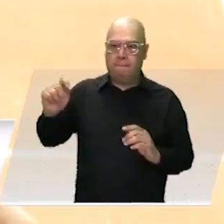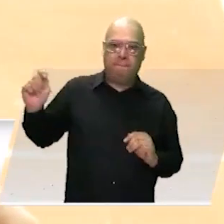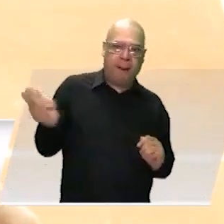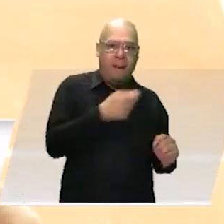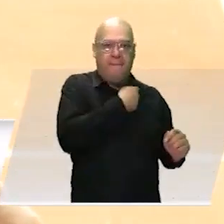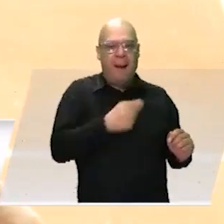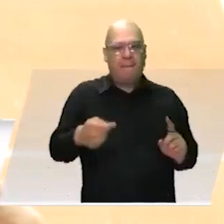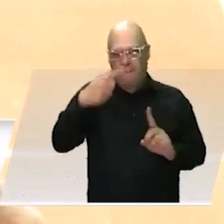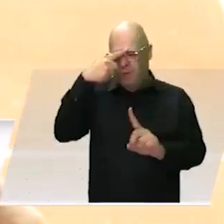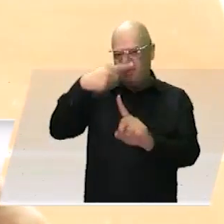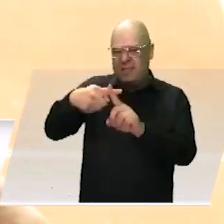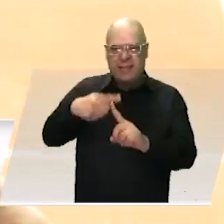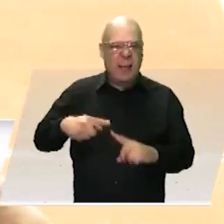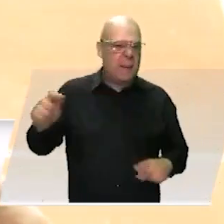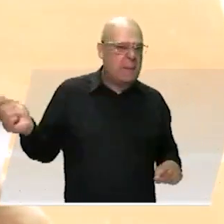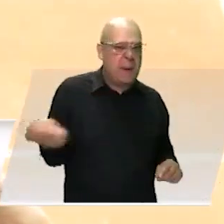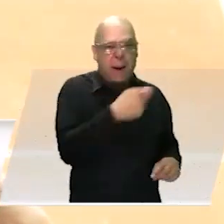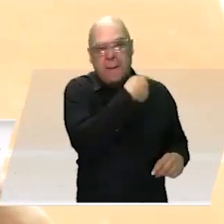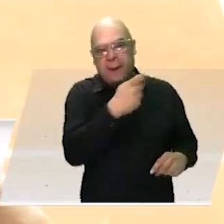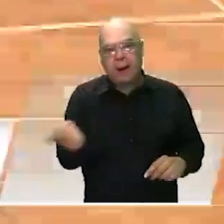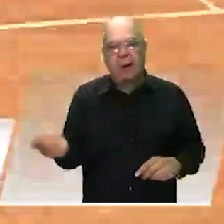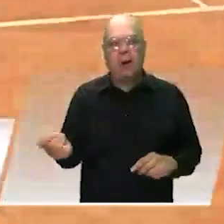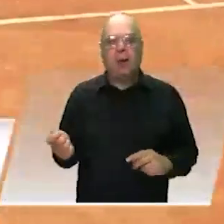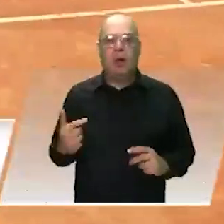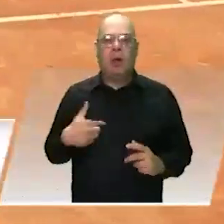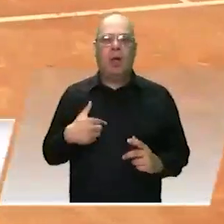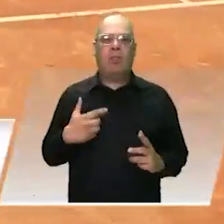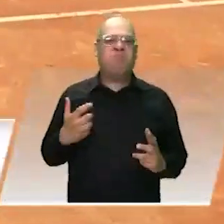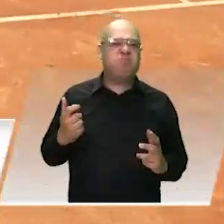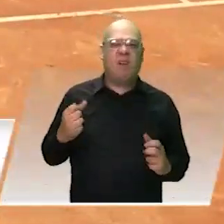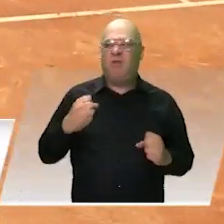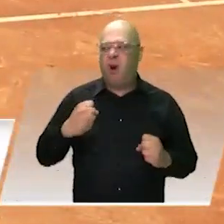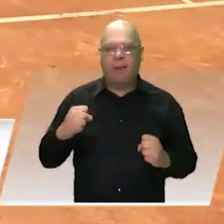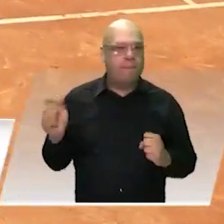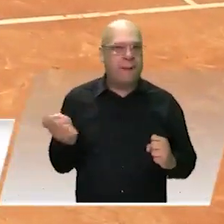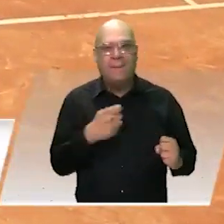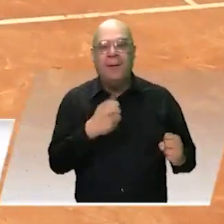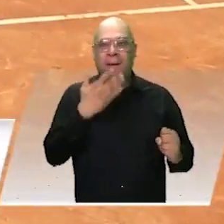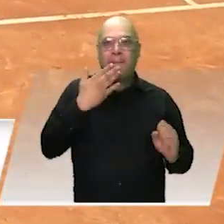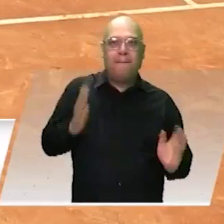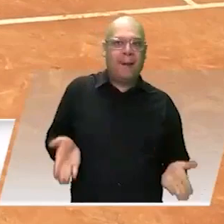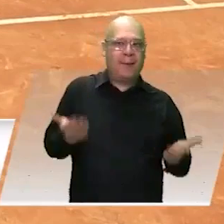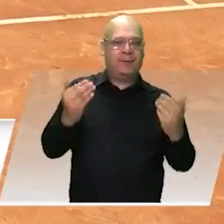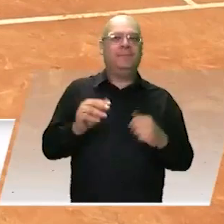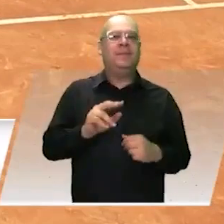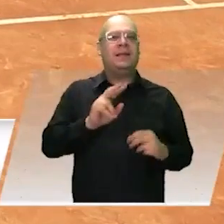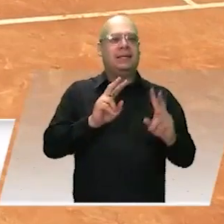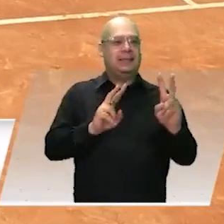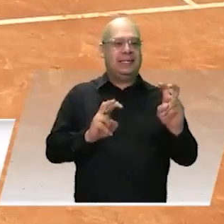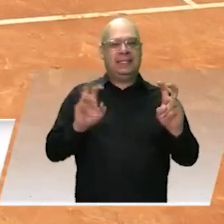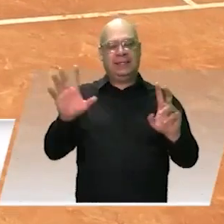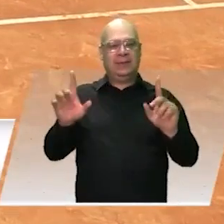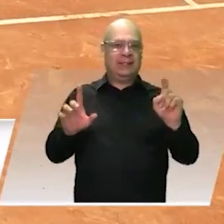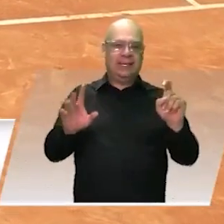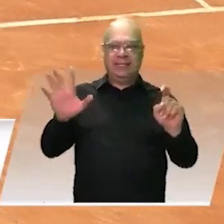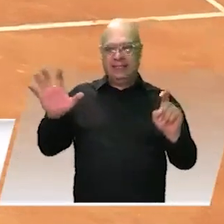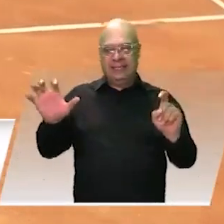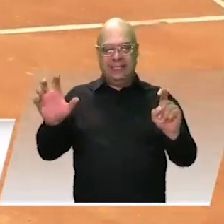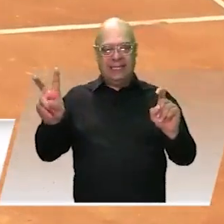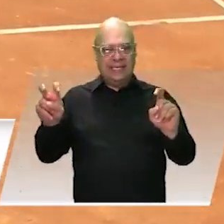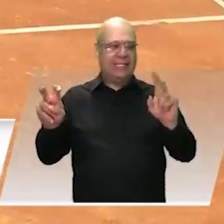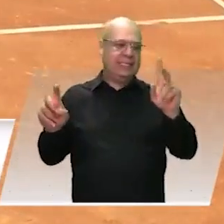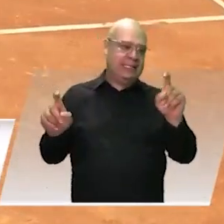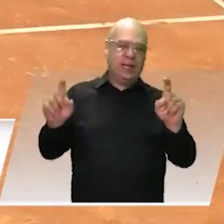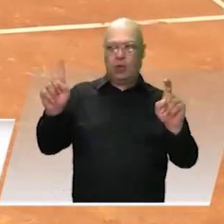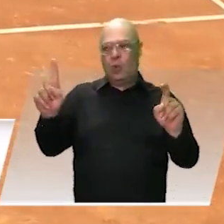y bueno, busqué no aflojar y se me dieron las cosas. 7-5, 6-7, 6-1 fueron los sets. ¿Cómo le